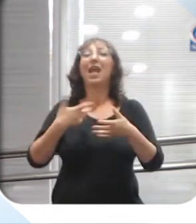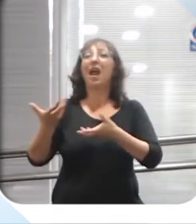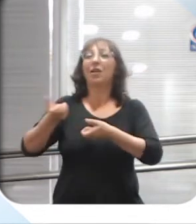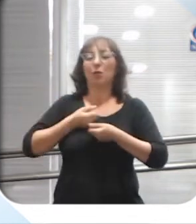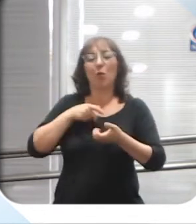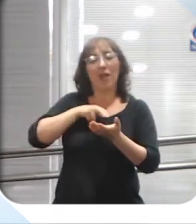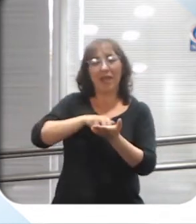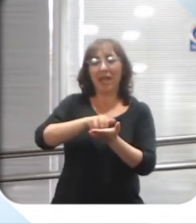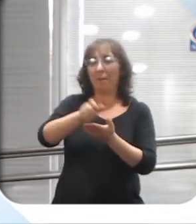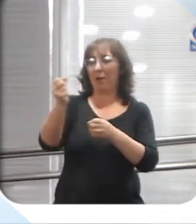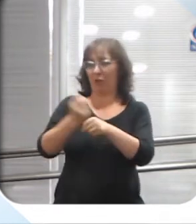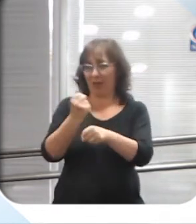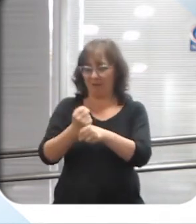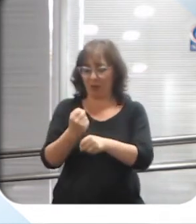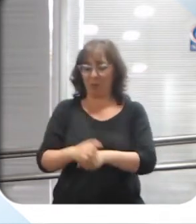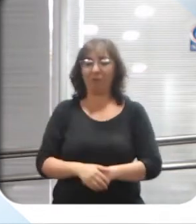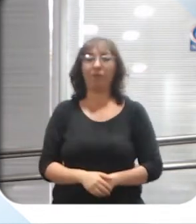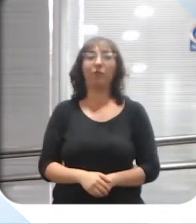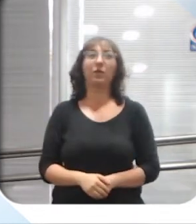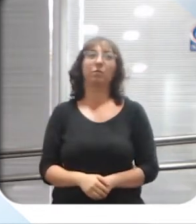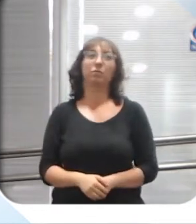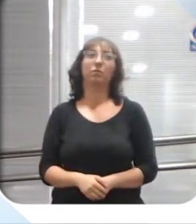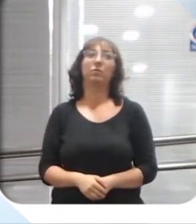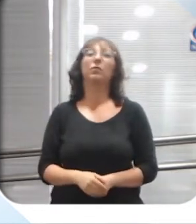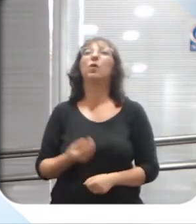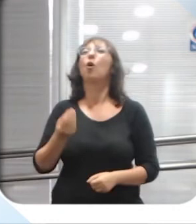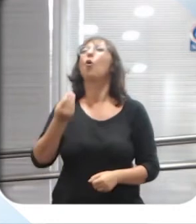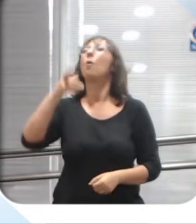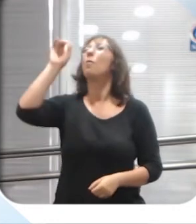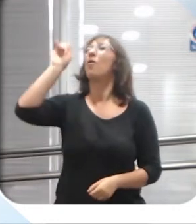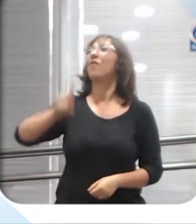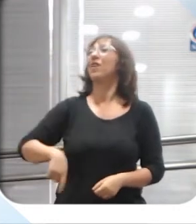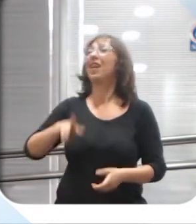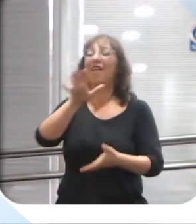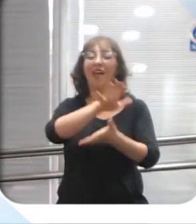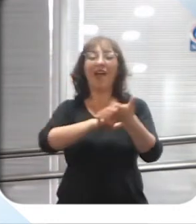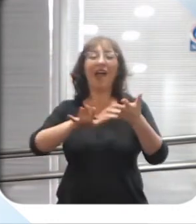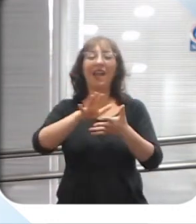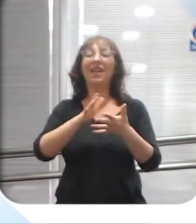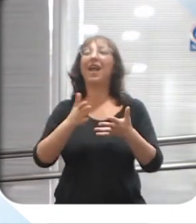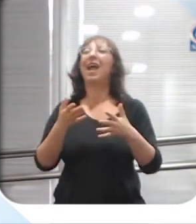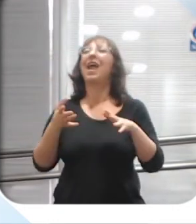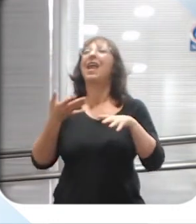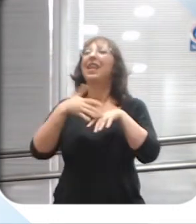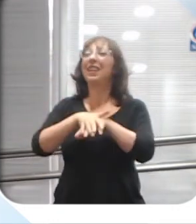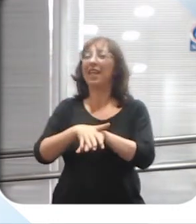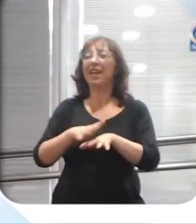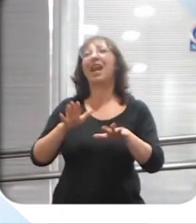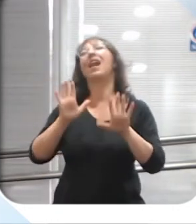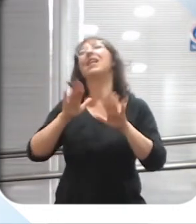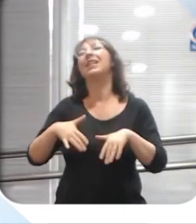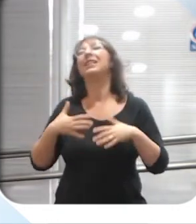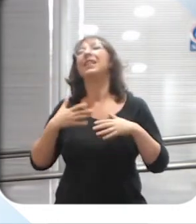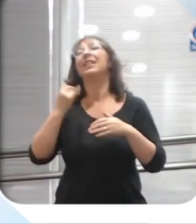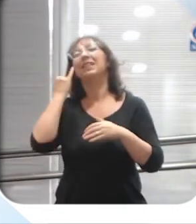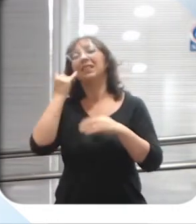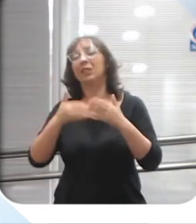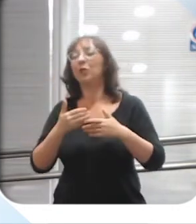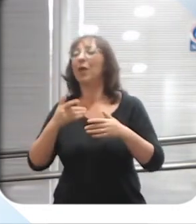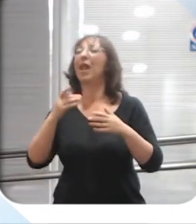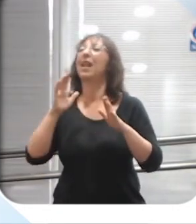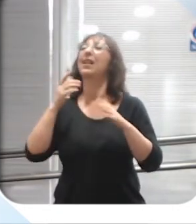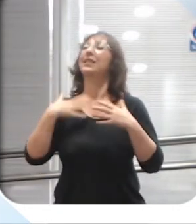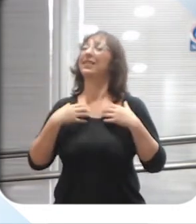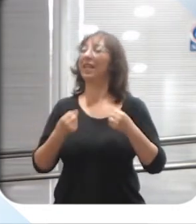camino. Es importante esto de cómo surge el área de educación integral en sexualidad e iniciativas sanitarias, y esto tiene que ver con el